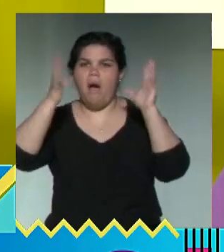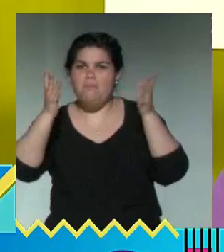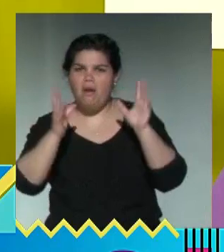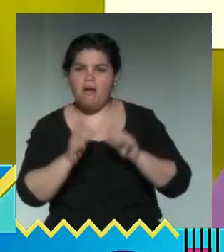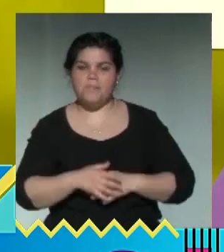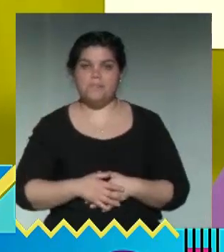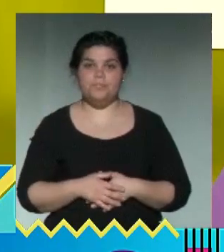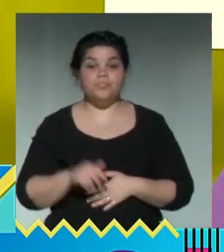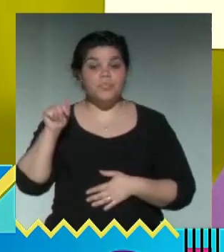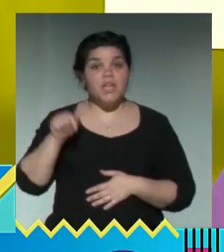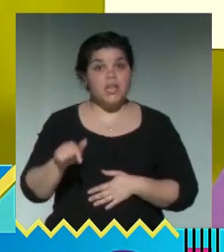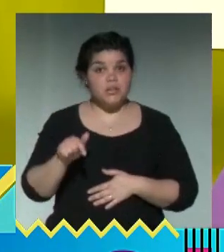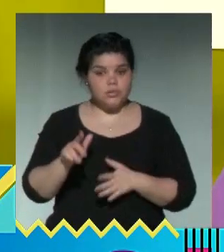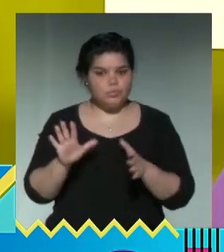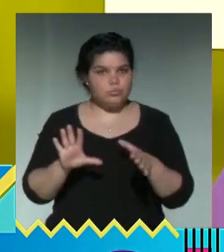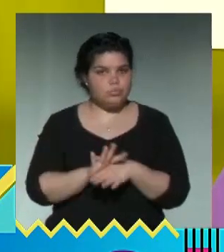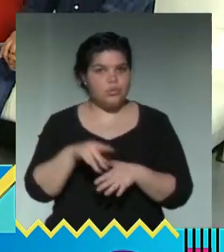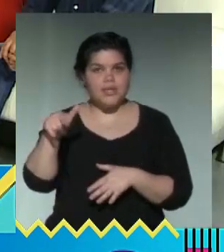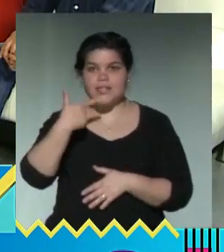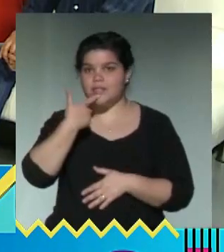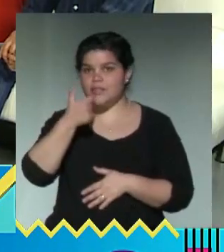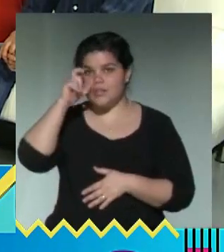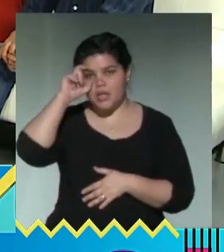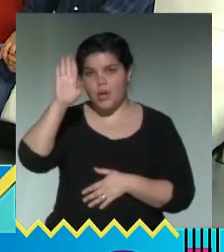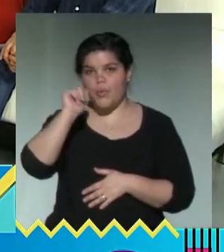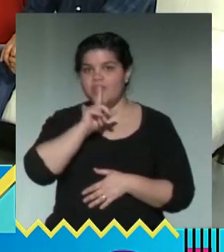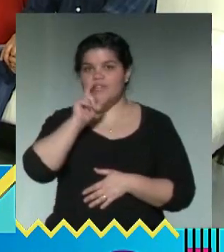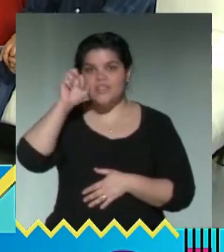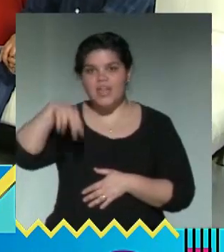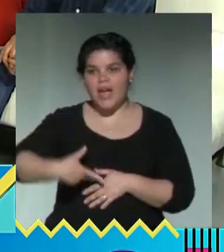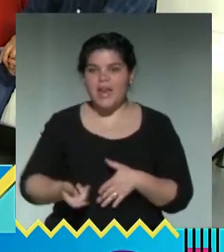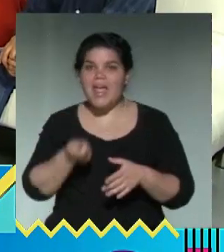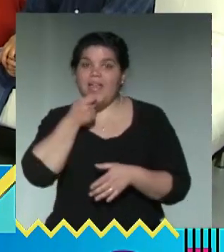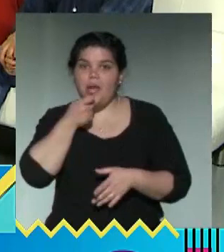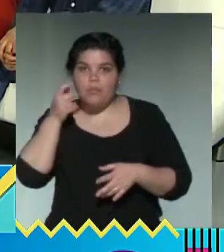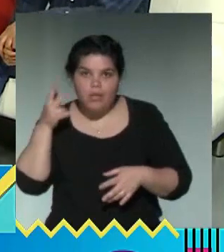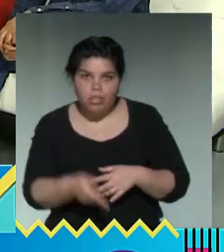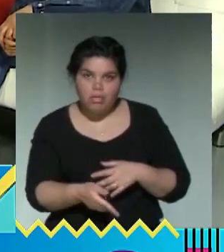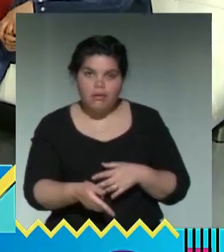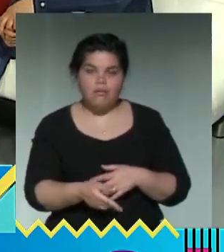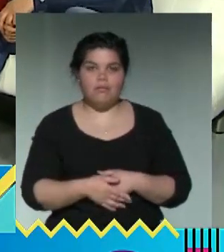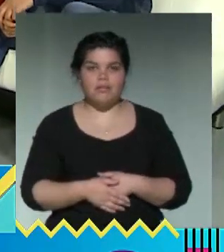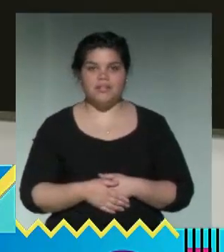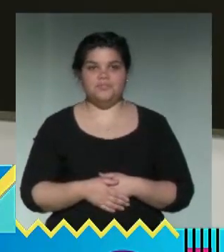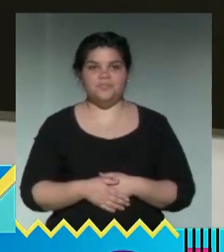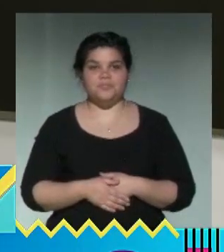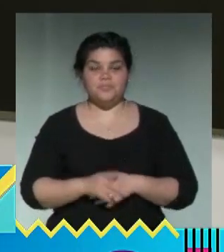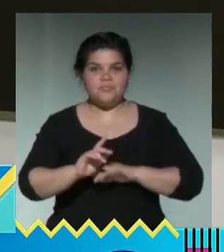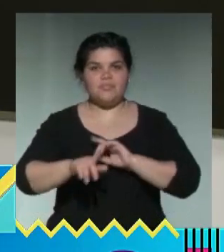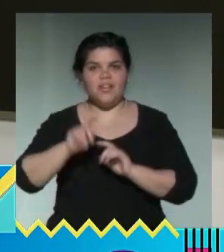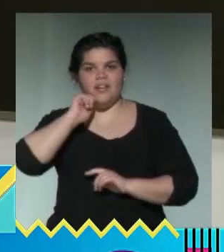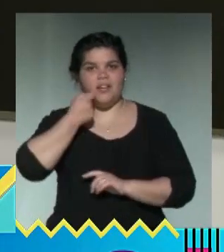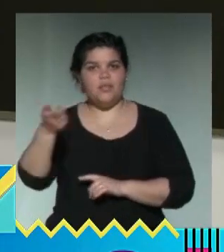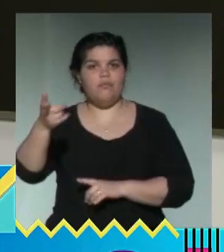Y ahí quería ir un poco a Sebastián, que se quedó ahí con un ejemplo, ¿no? Que recién te corté antes de la llamada, que me parece que está bueno